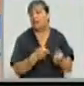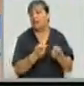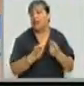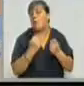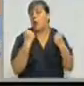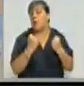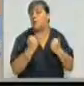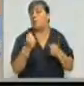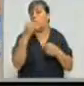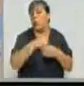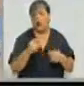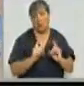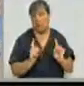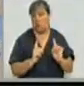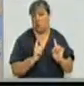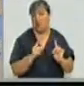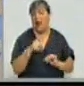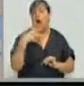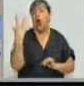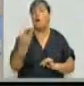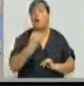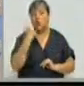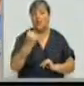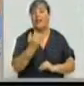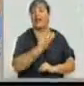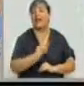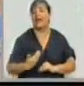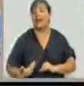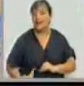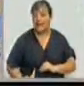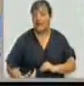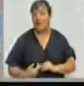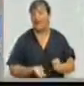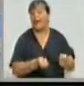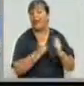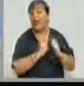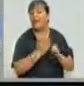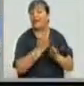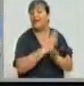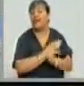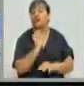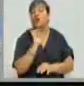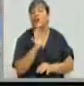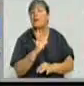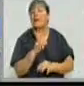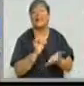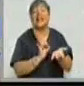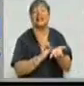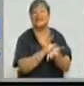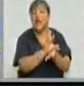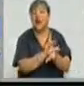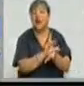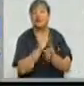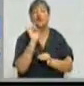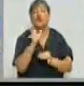capricho incluirnos, sino porque las oportunidades del Estado que nos habían dado anteriormente fueron la de exclusión, fueron la de